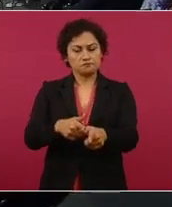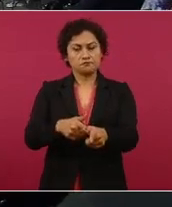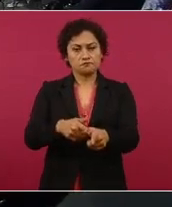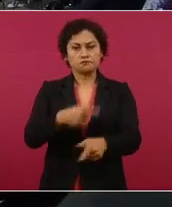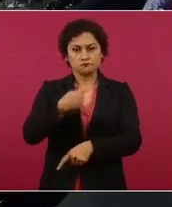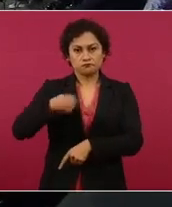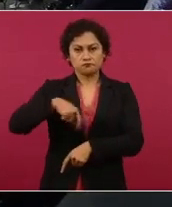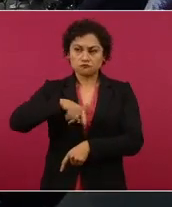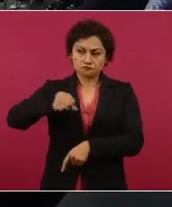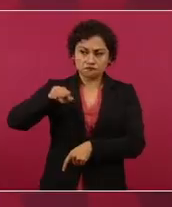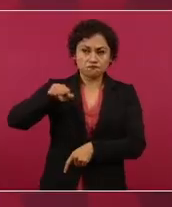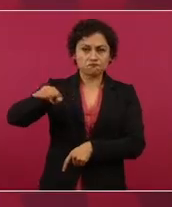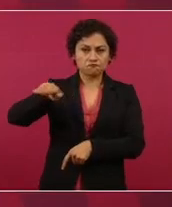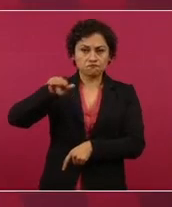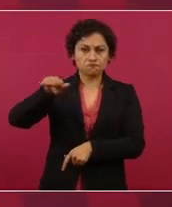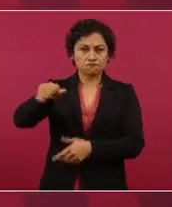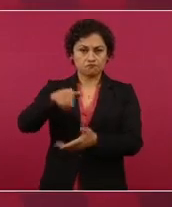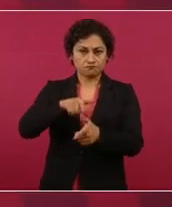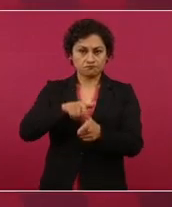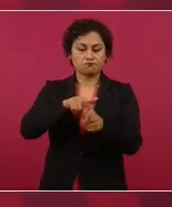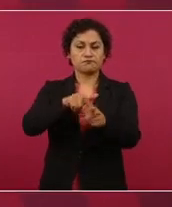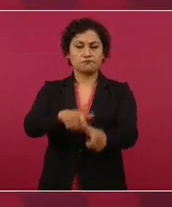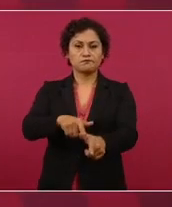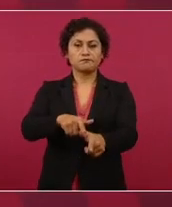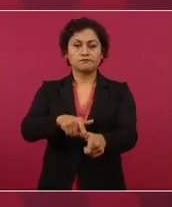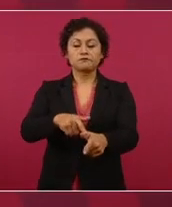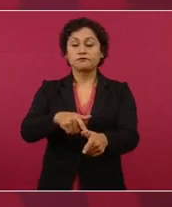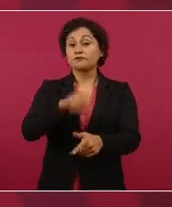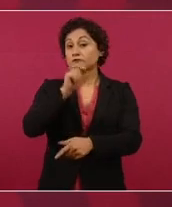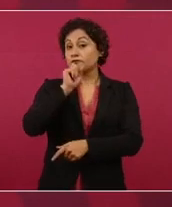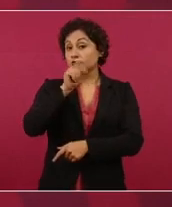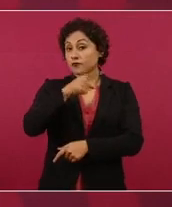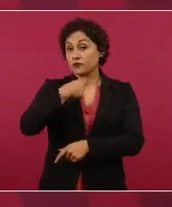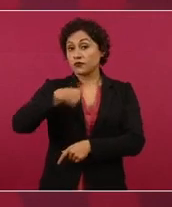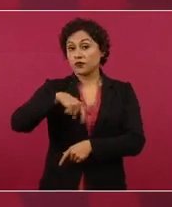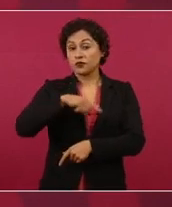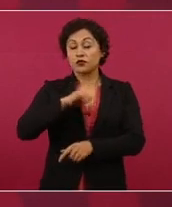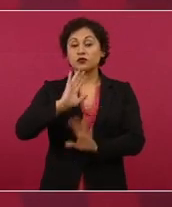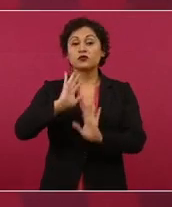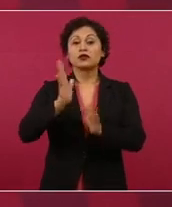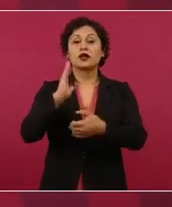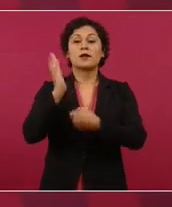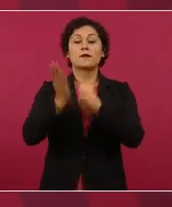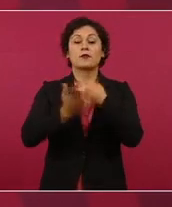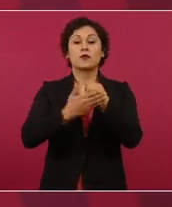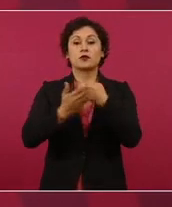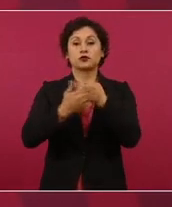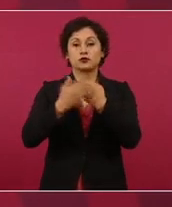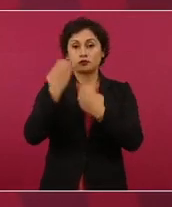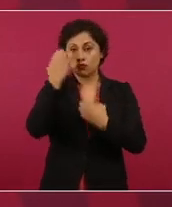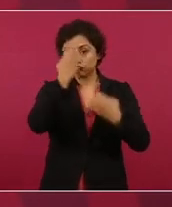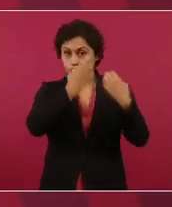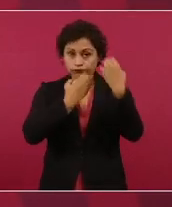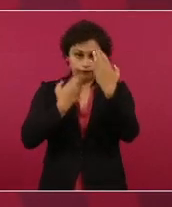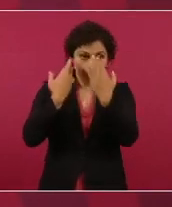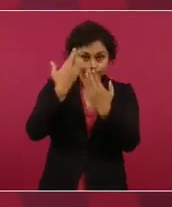nosotros insistiendo, estamos incluso por revisar la